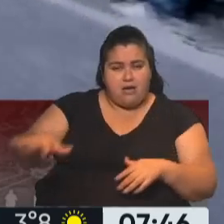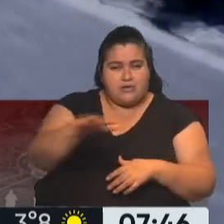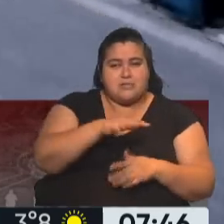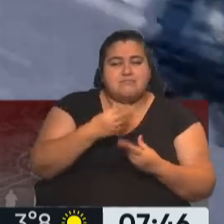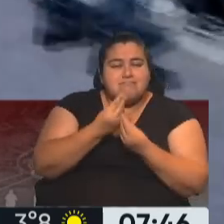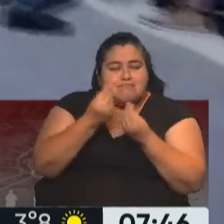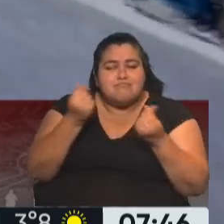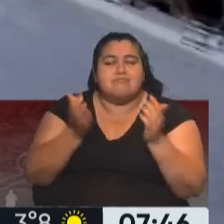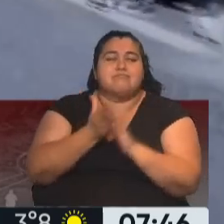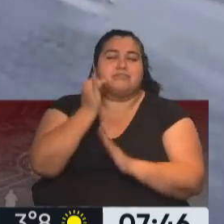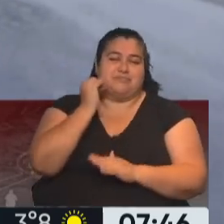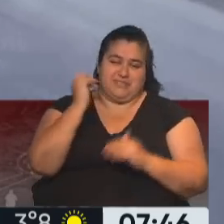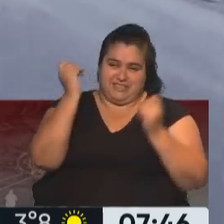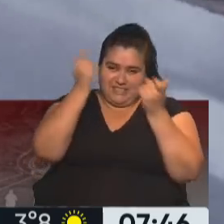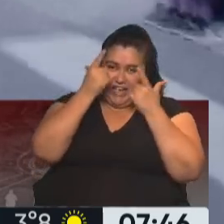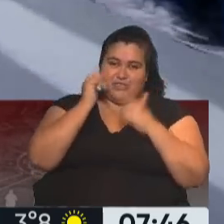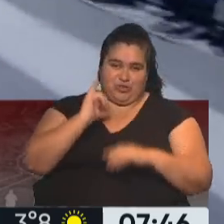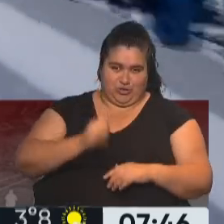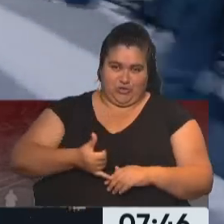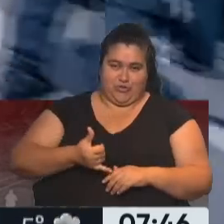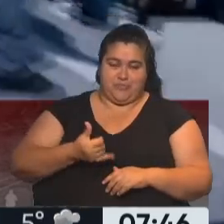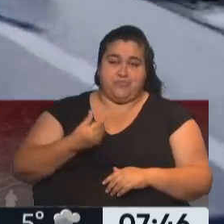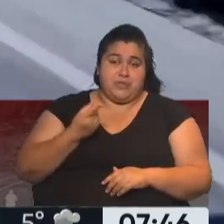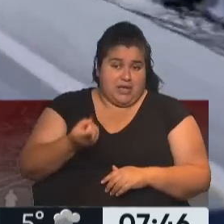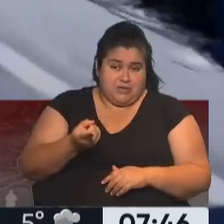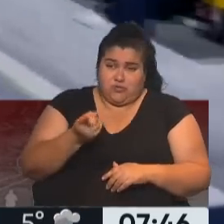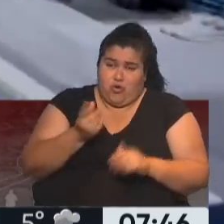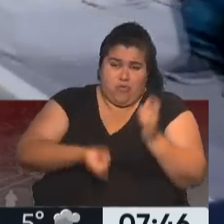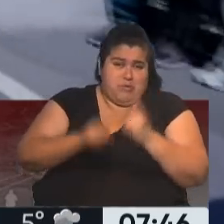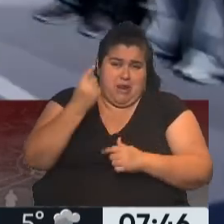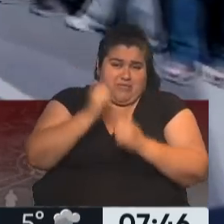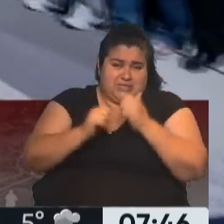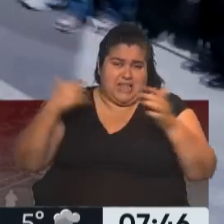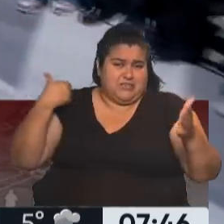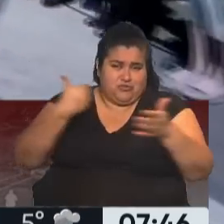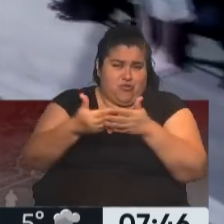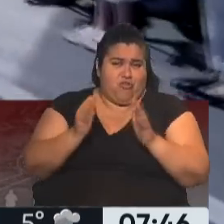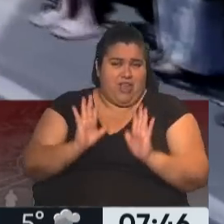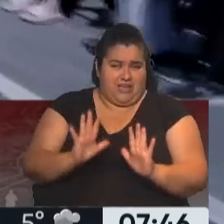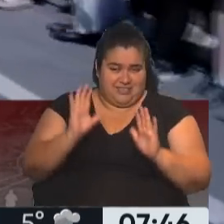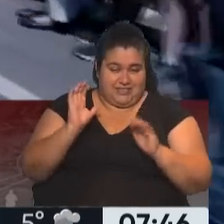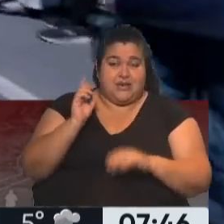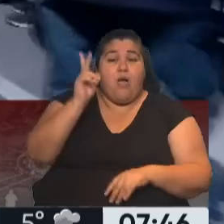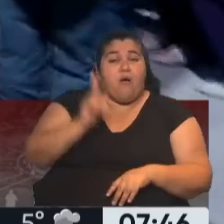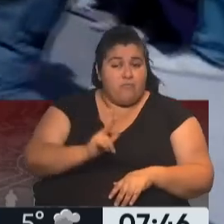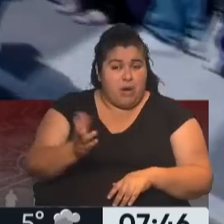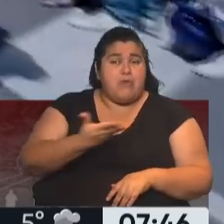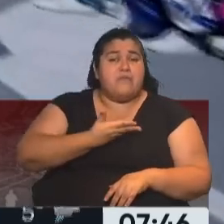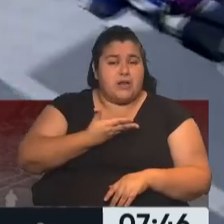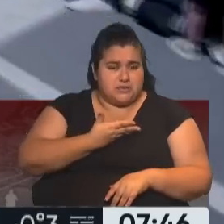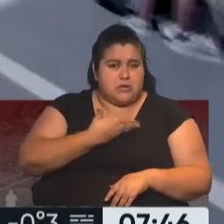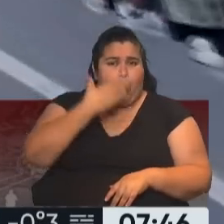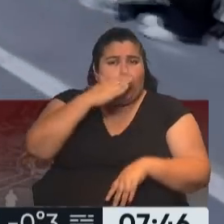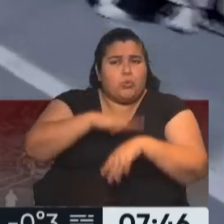de santidad. Esto es histórico en la Iglesia, ¿no? Entonces es más, Francisco estaba últimamente